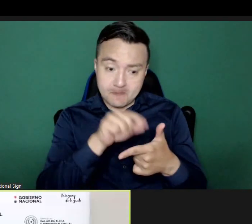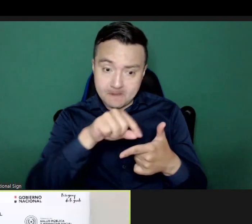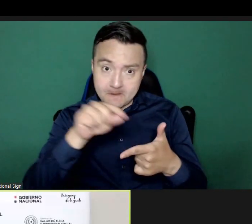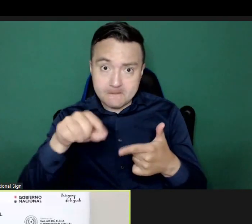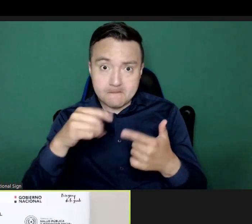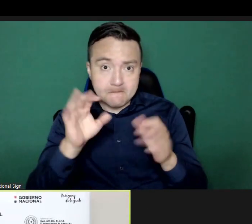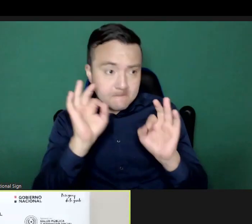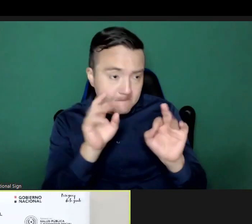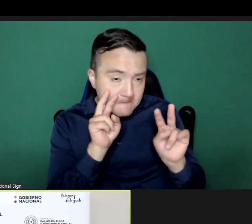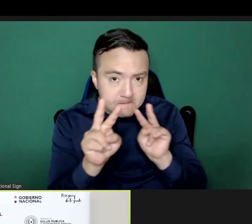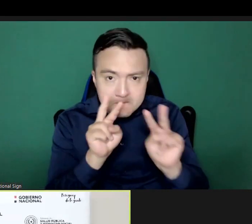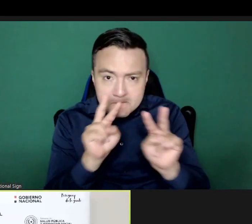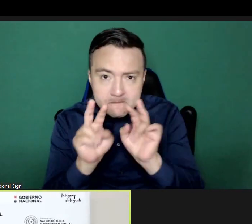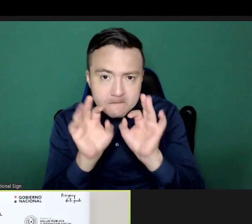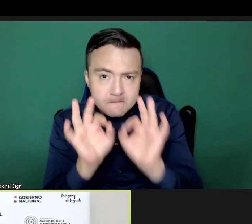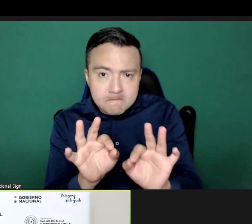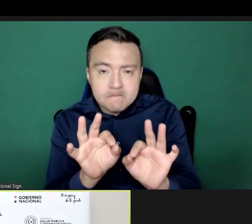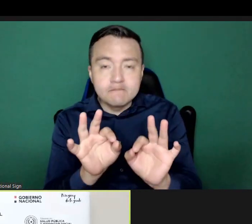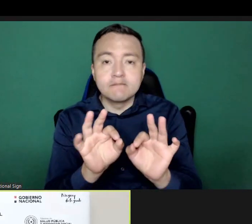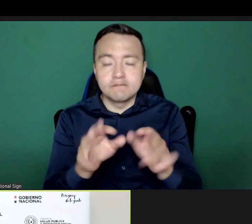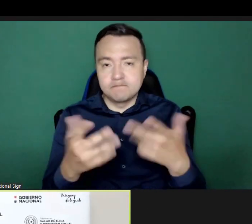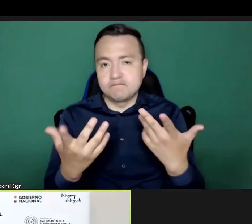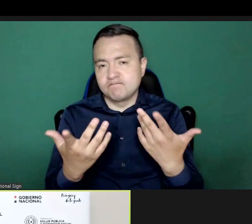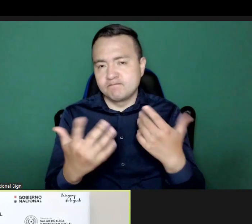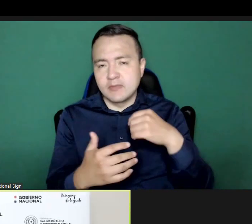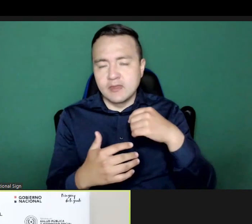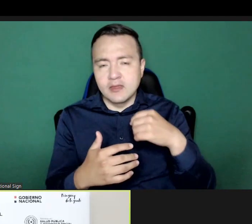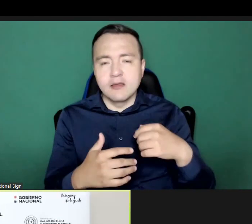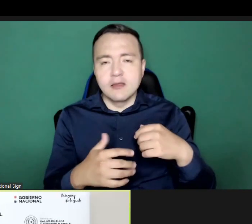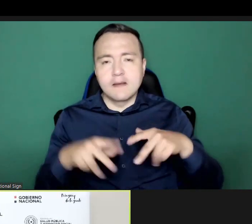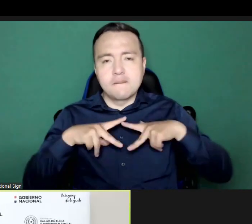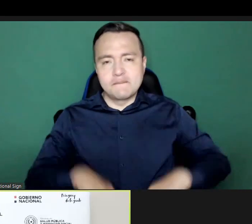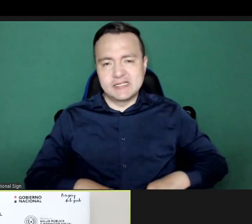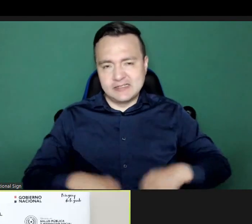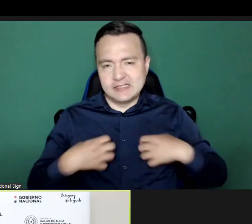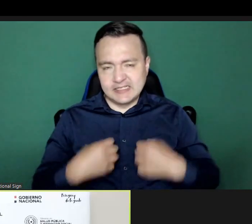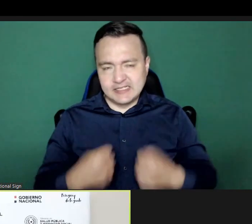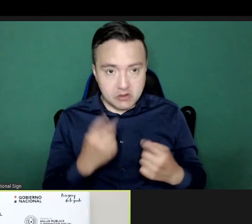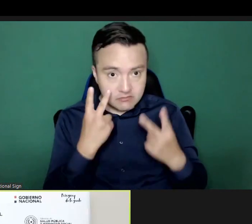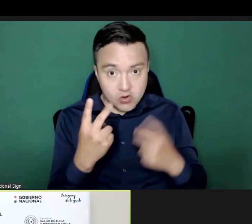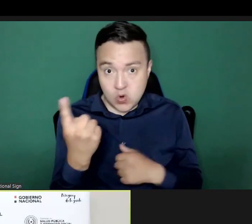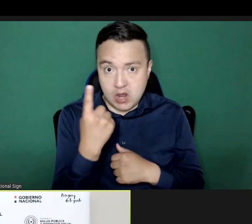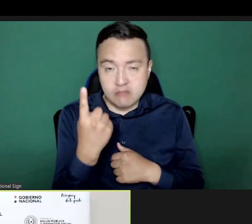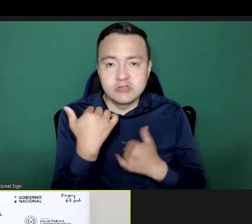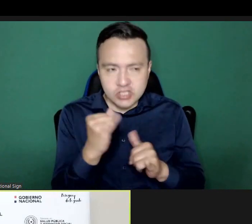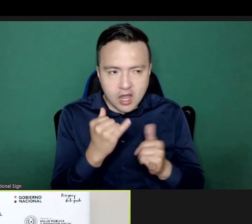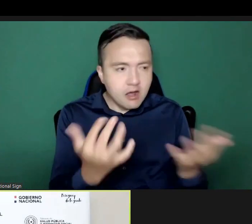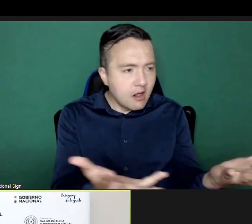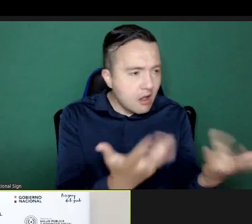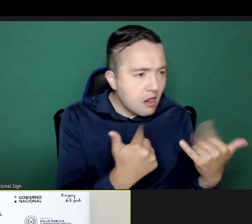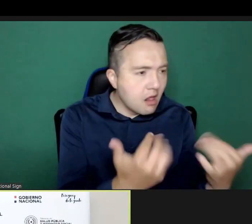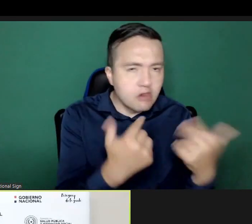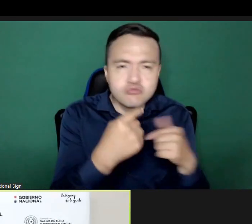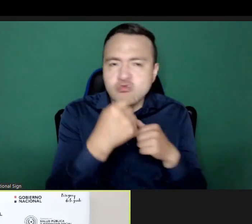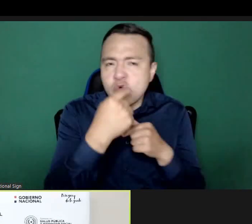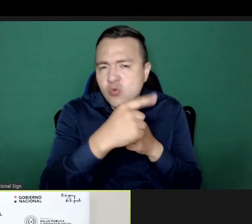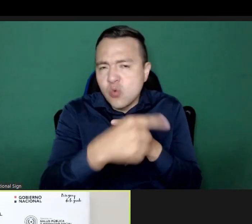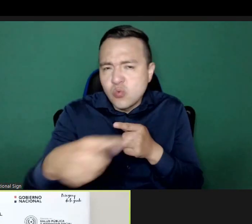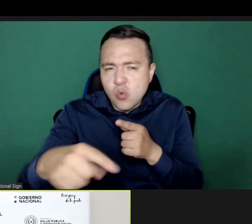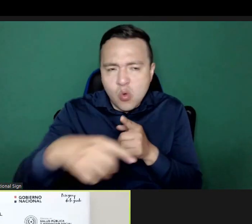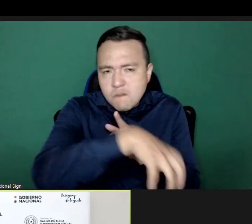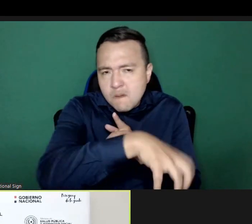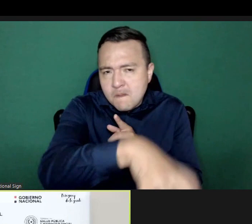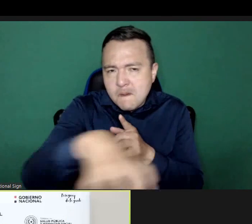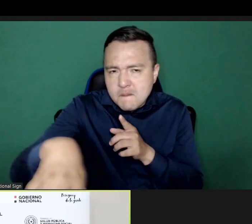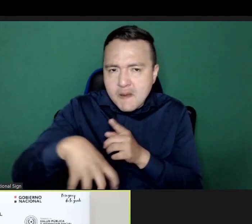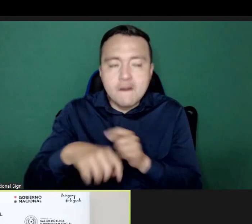son prácticamente el Ministerio de Salud, pero sí nos han compartido reportes preliminares de un mejor